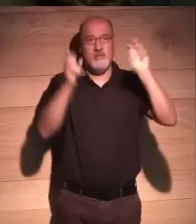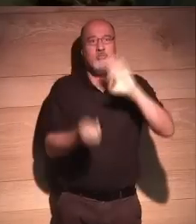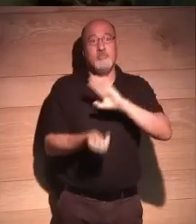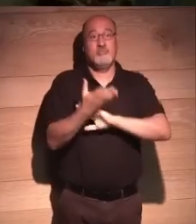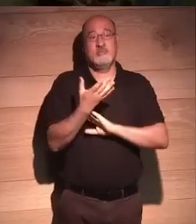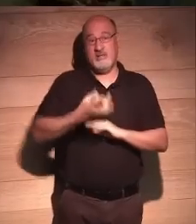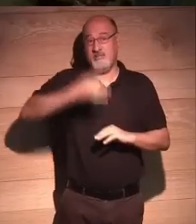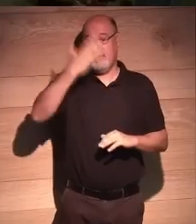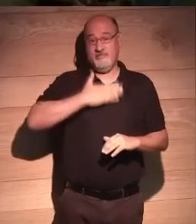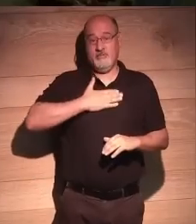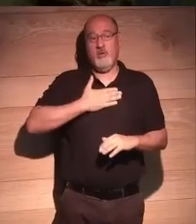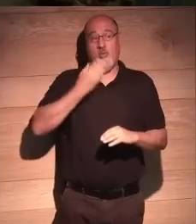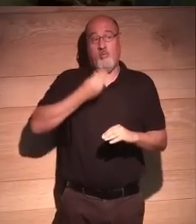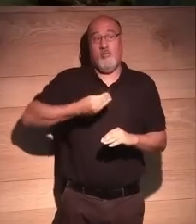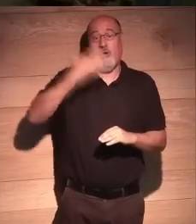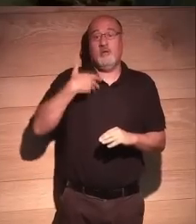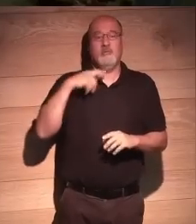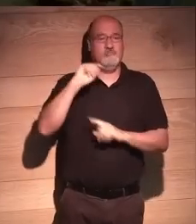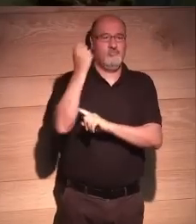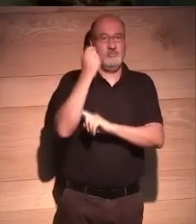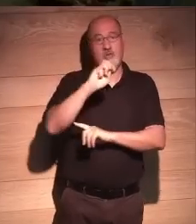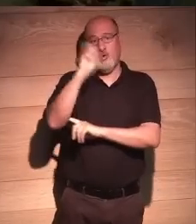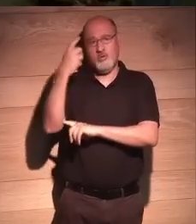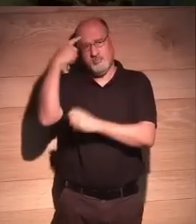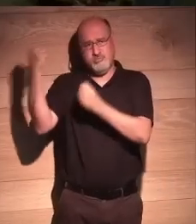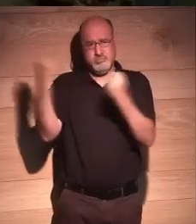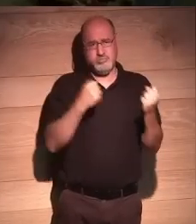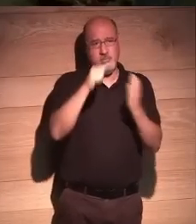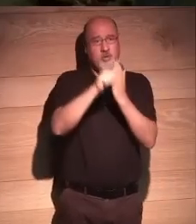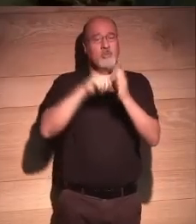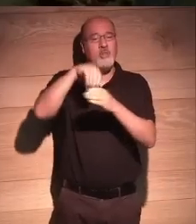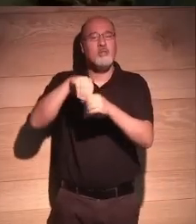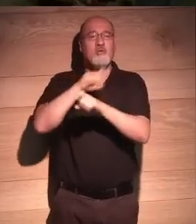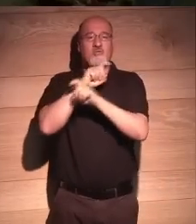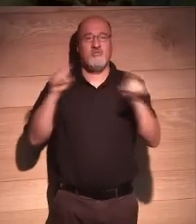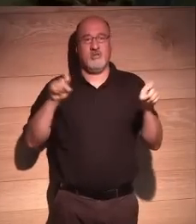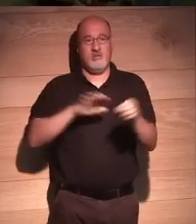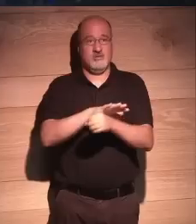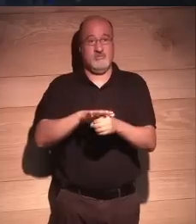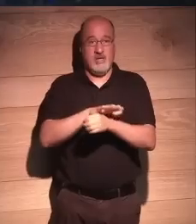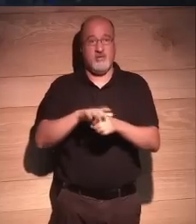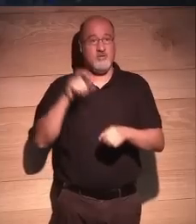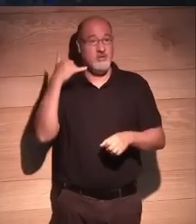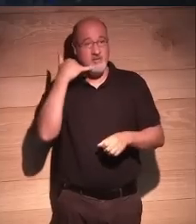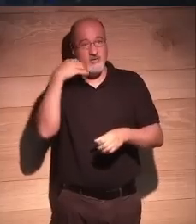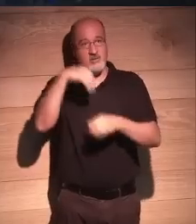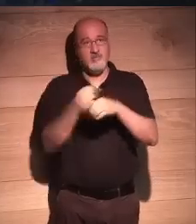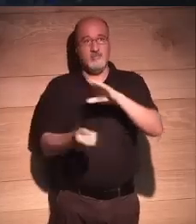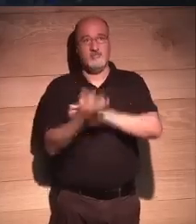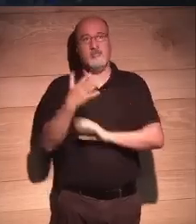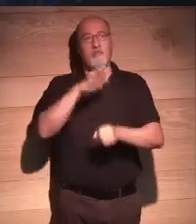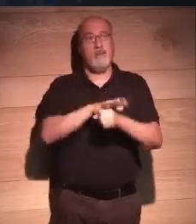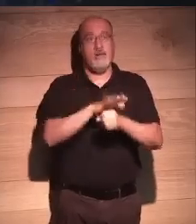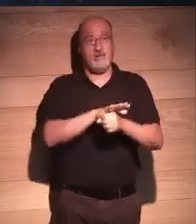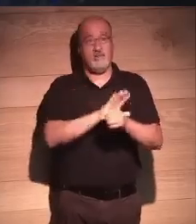lo hice yo, lo hicieron los grandes programadores de este espacio. Muchas gracias a todos por venir. Si están